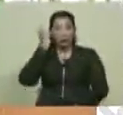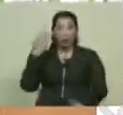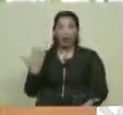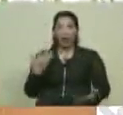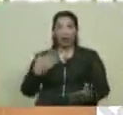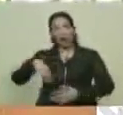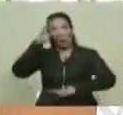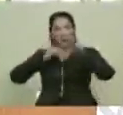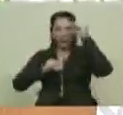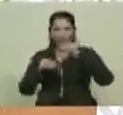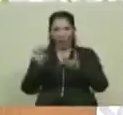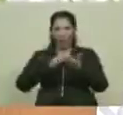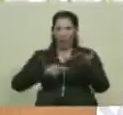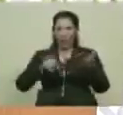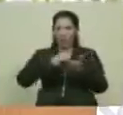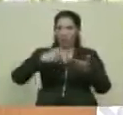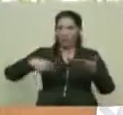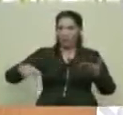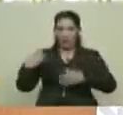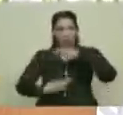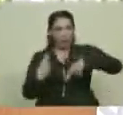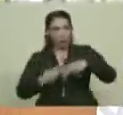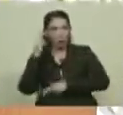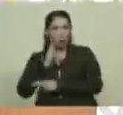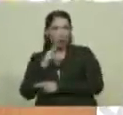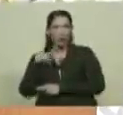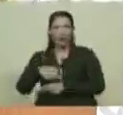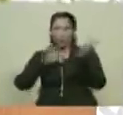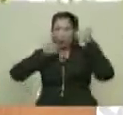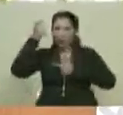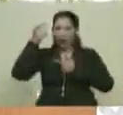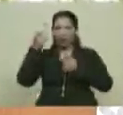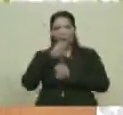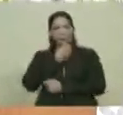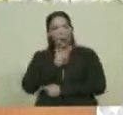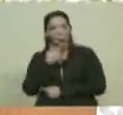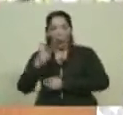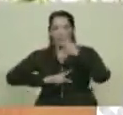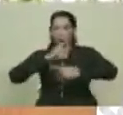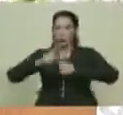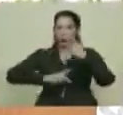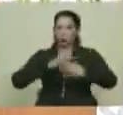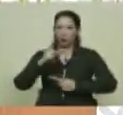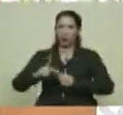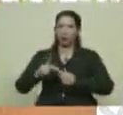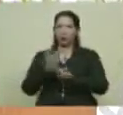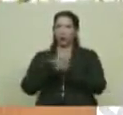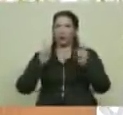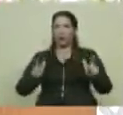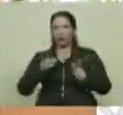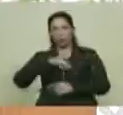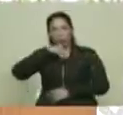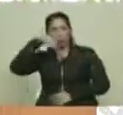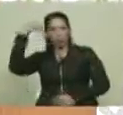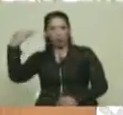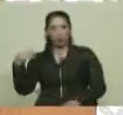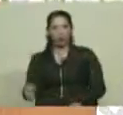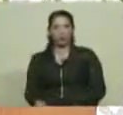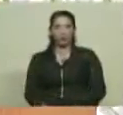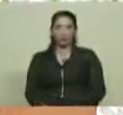leer y escribir con Hugo Chávez y la revolución bolivariana en un hermoso proceso de liberación espiritual.